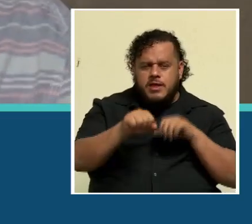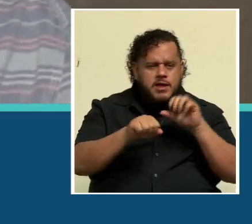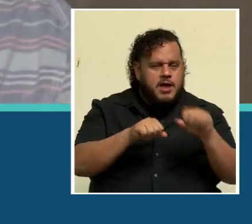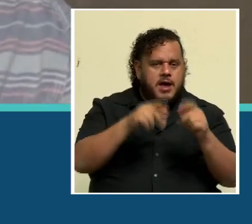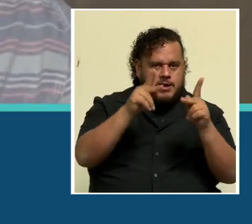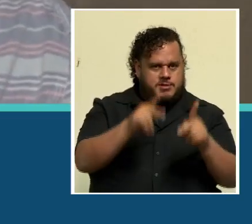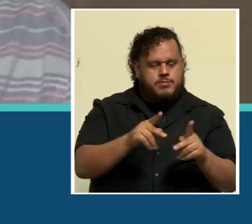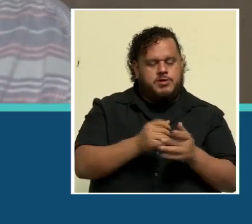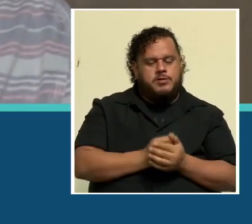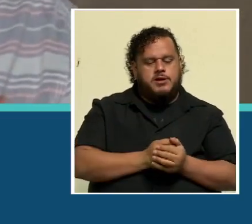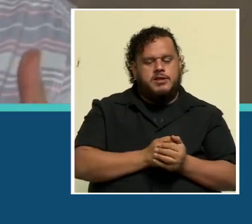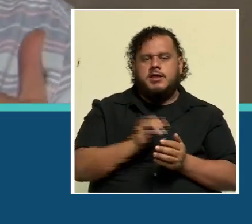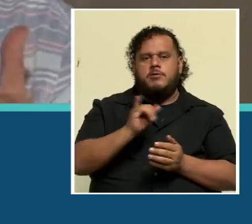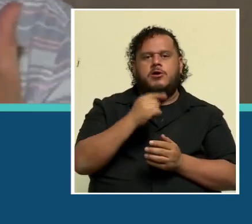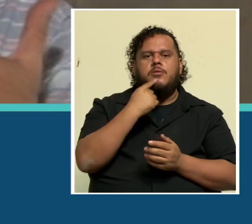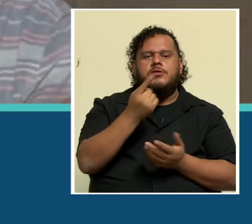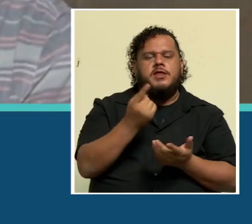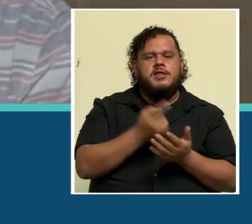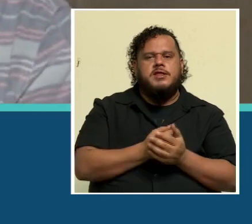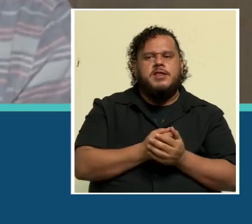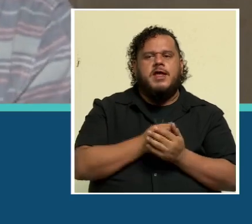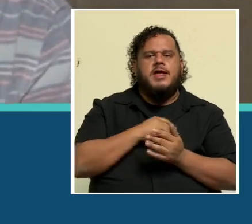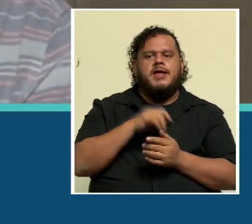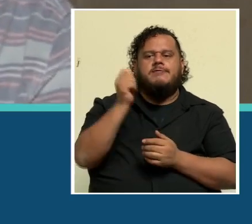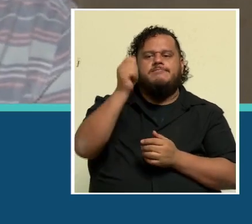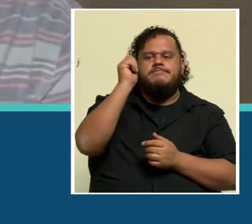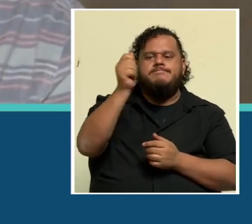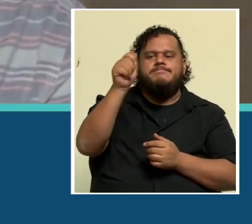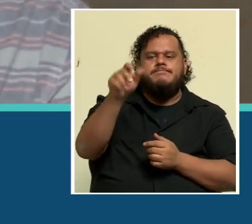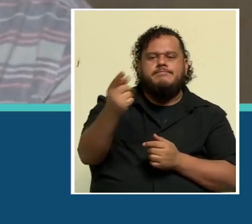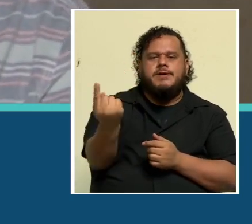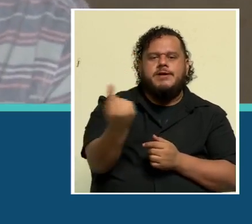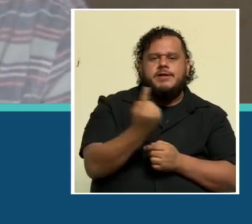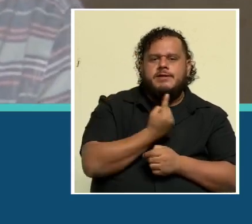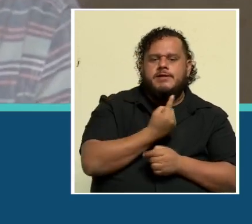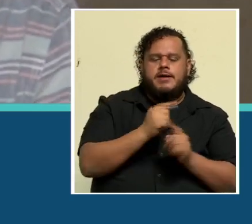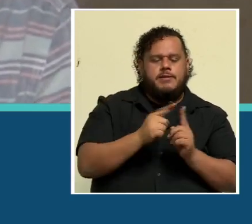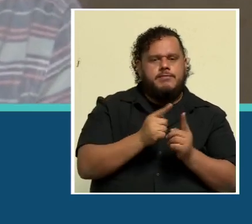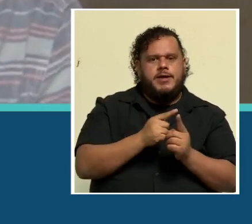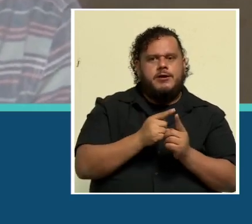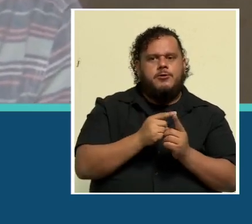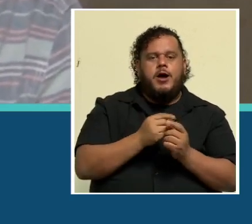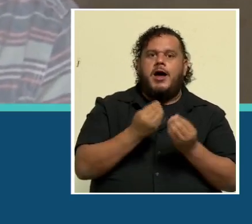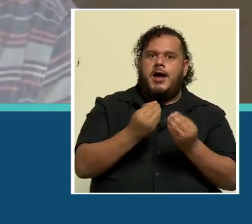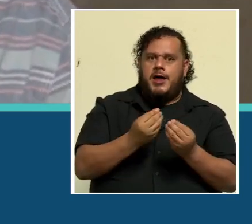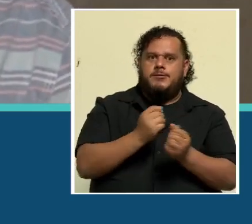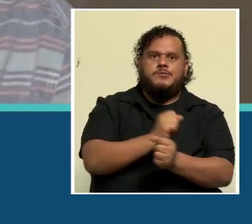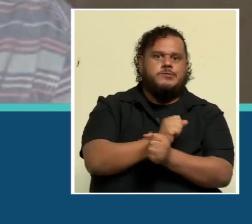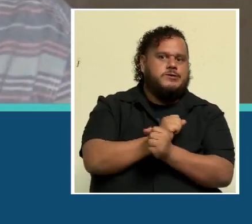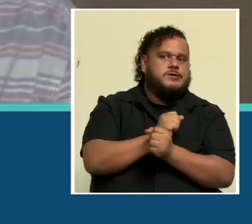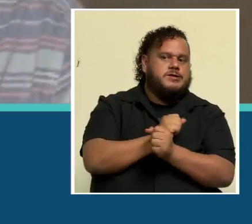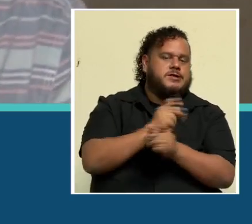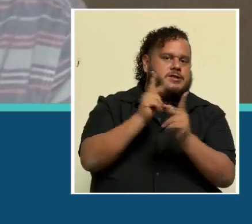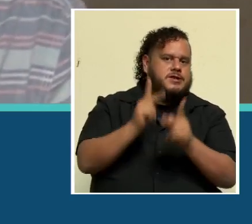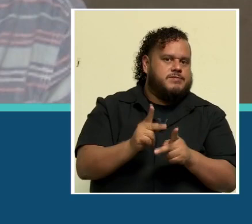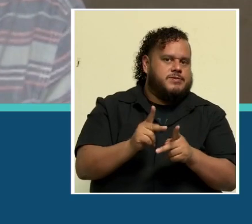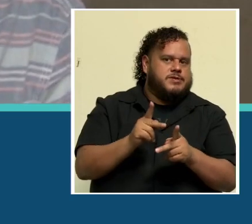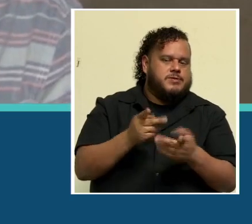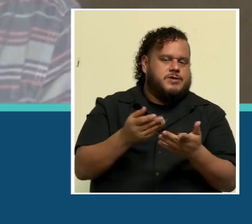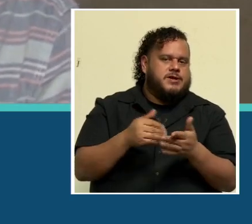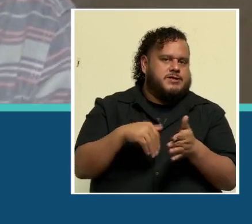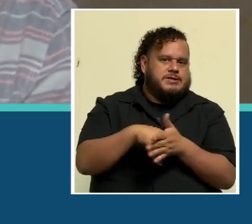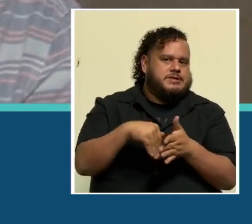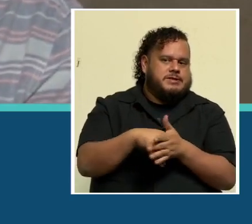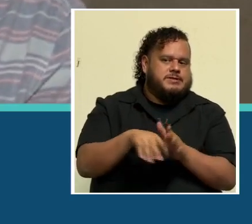¿verdad? Como se dice popularmente, encantarlas, pero hay resistencia de la gente, mucha resistencia de las personas, en el sentido de que,